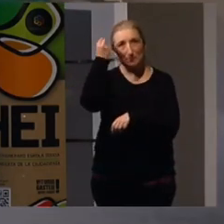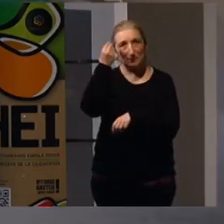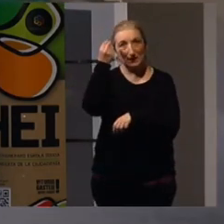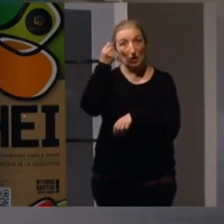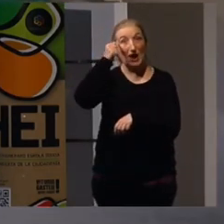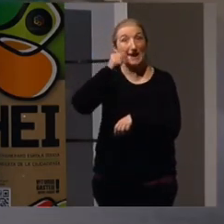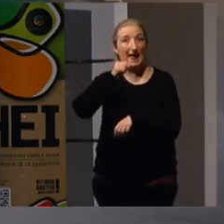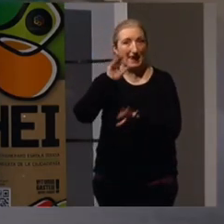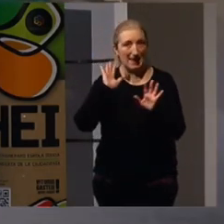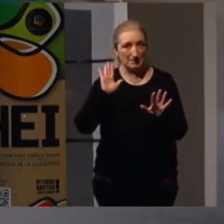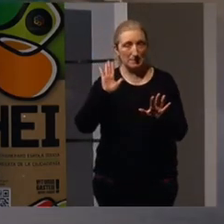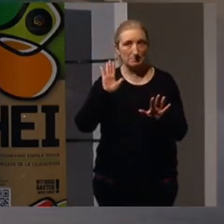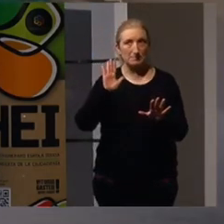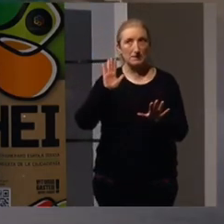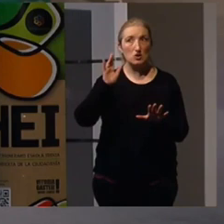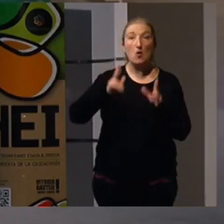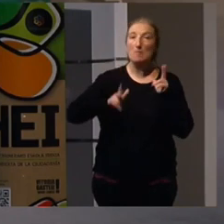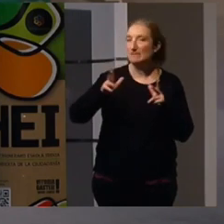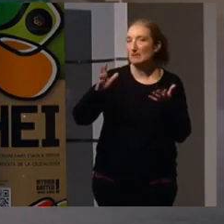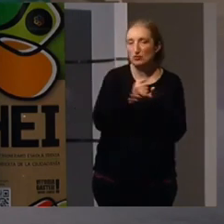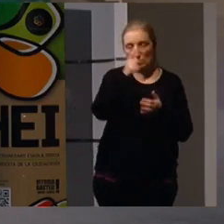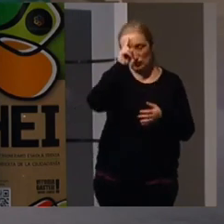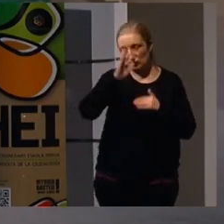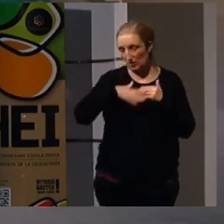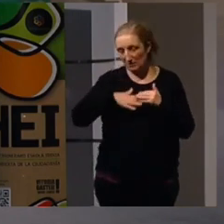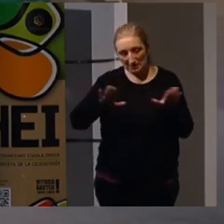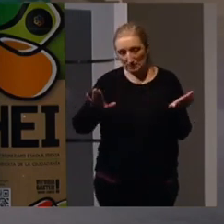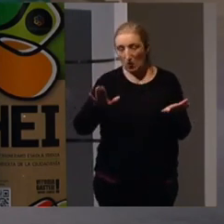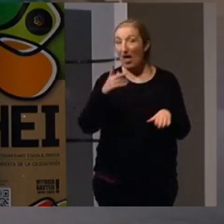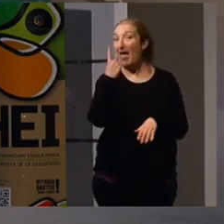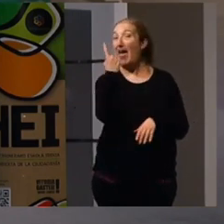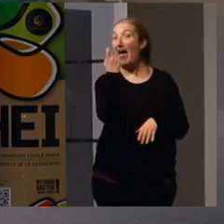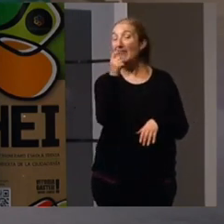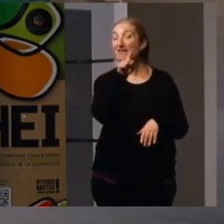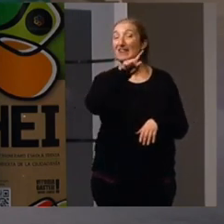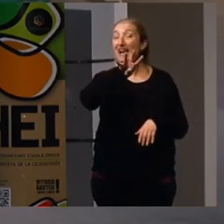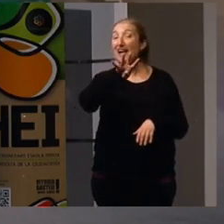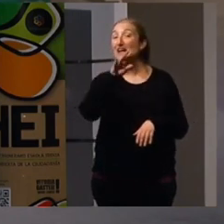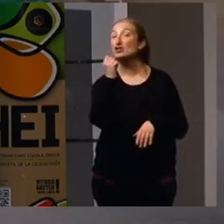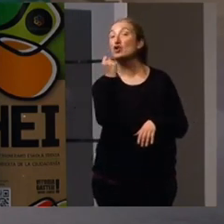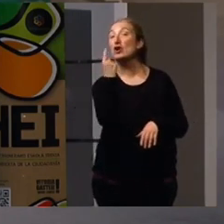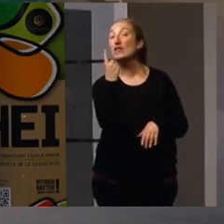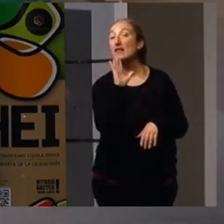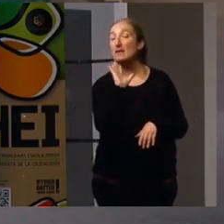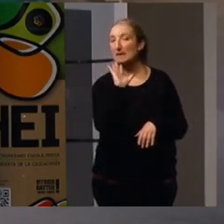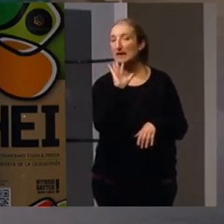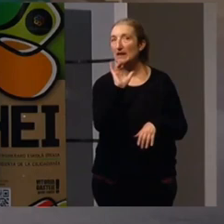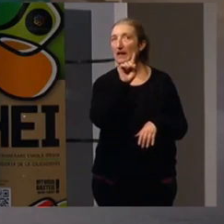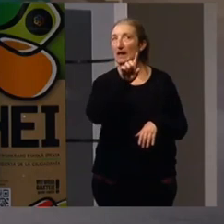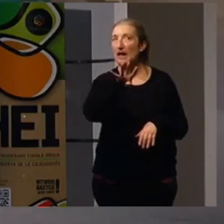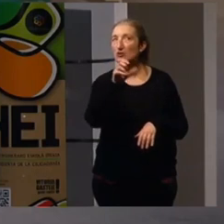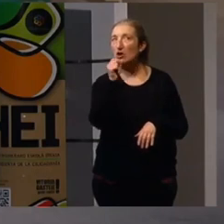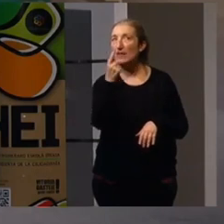en Álava, no sé si en Álava o en todo el País Vasco, pero bueno, mínimo hacen falta 14.000 personas. O sea, hay